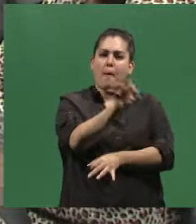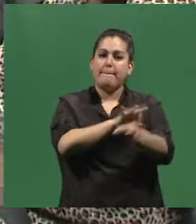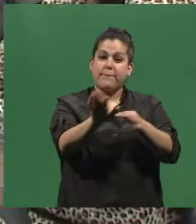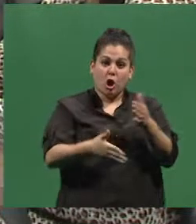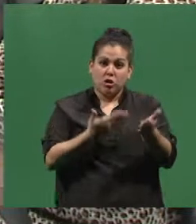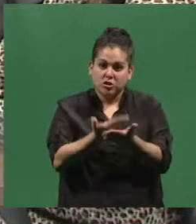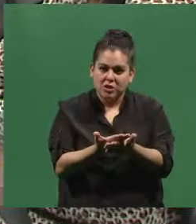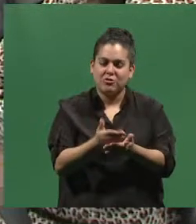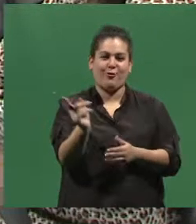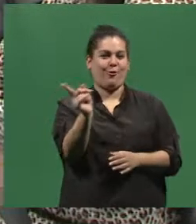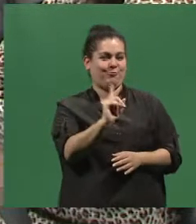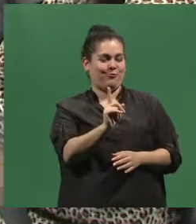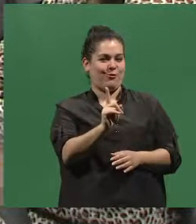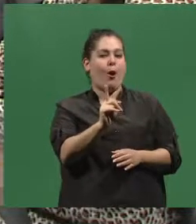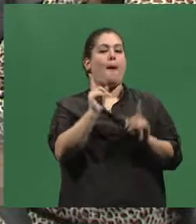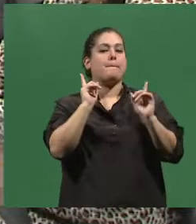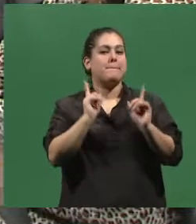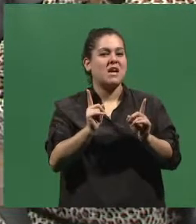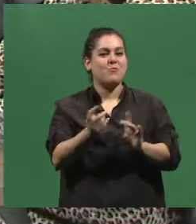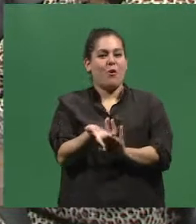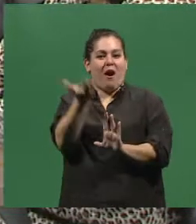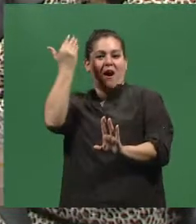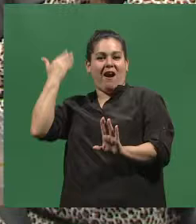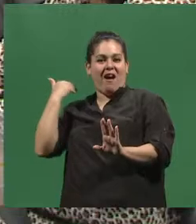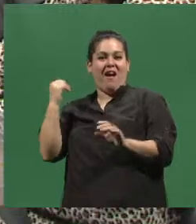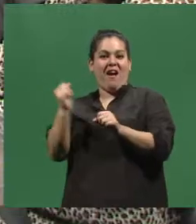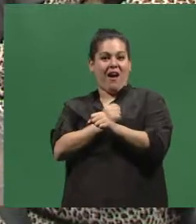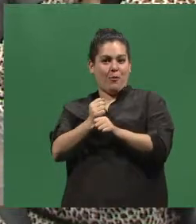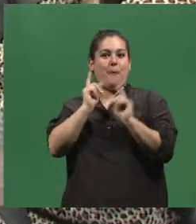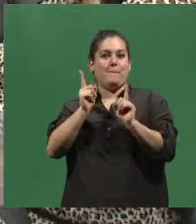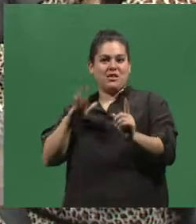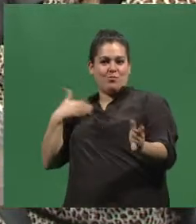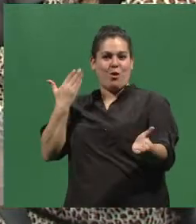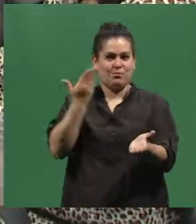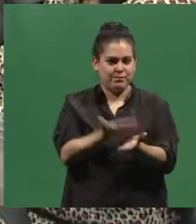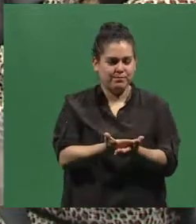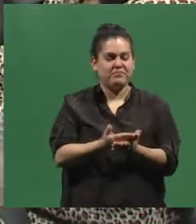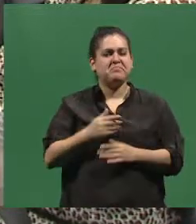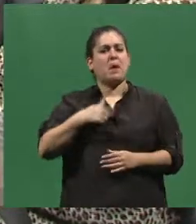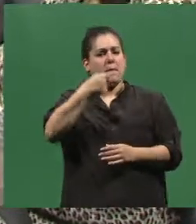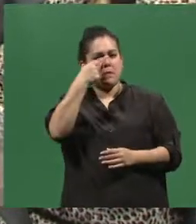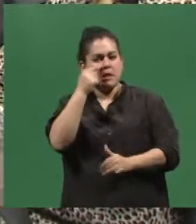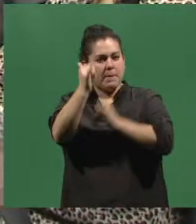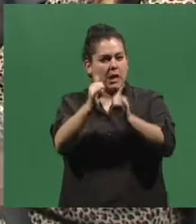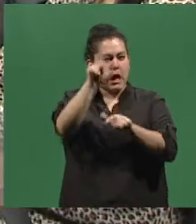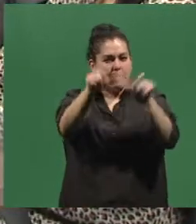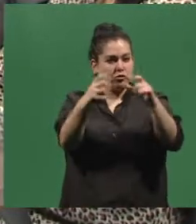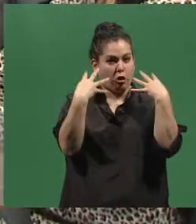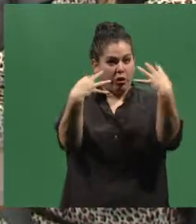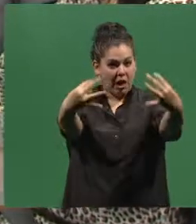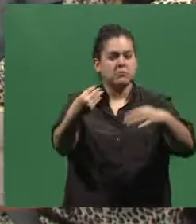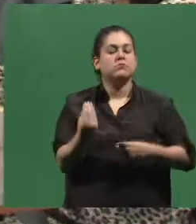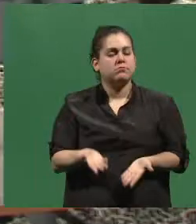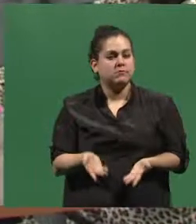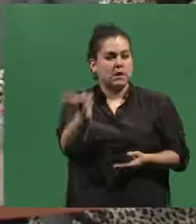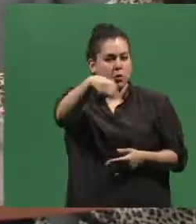proyecto, sino representamos tal cual la media sanción de ese año. Claro, me interesa explicarle a la gente sobre todo que entiendan